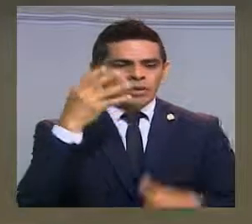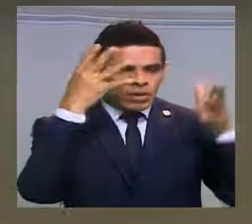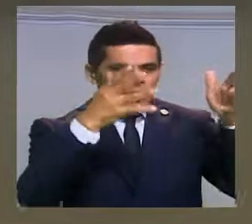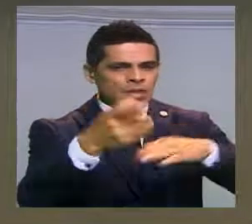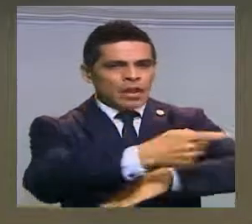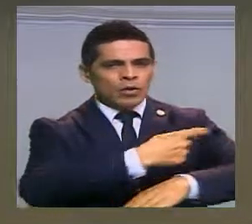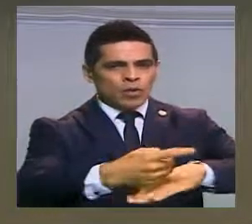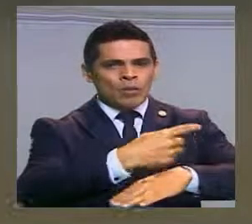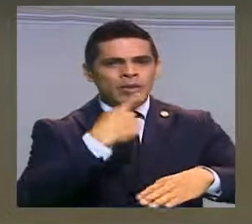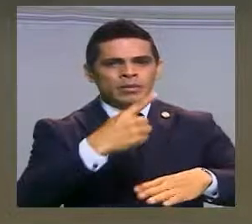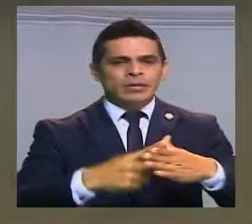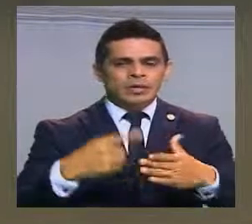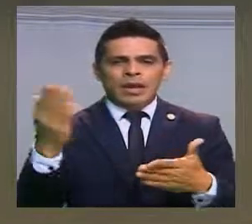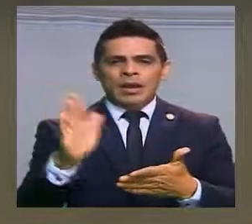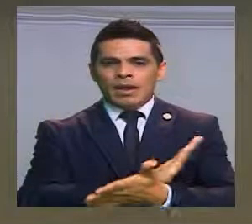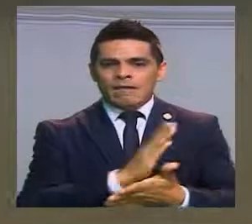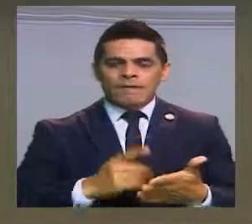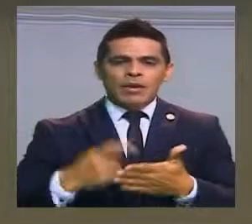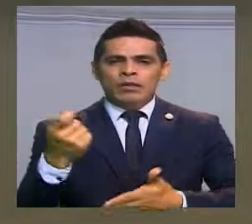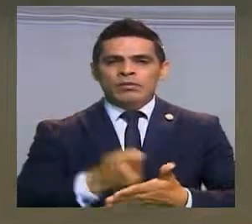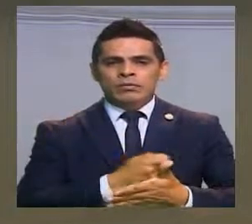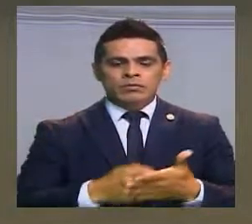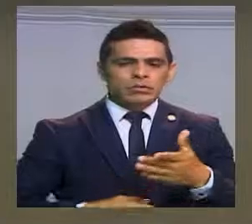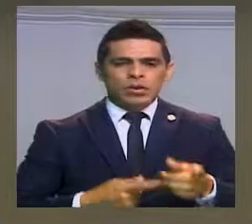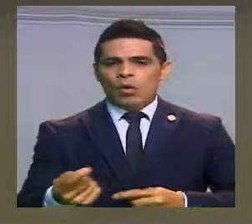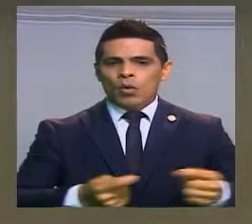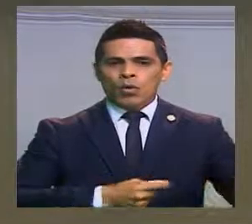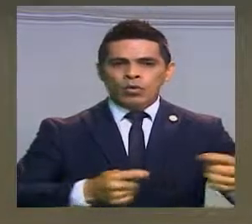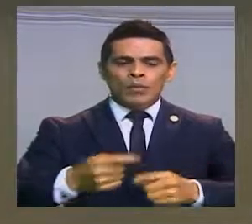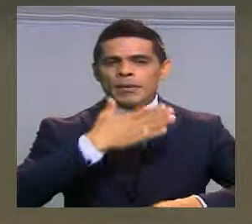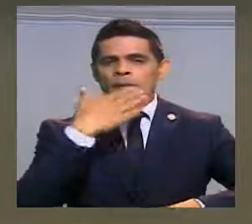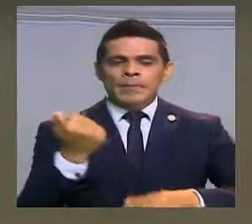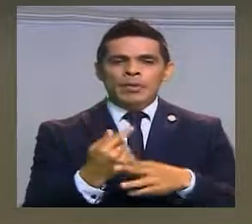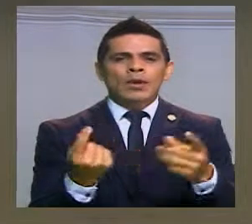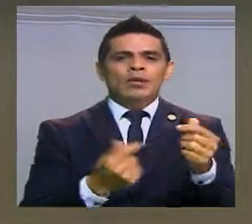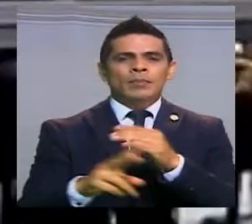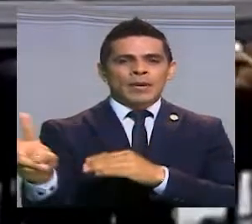a retirar los controles para mejorar la economía del país.